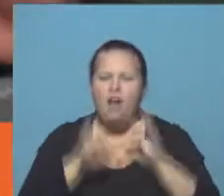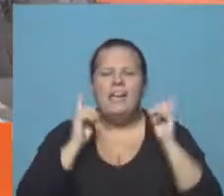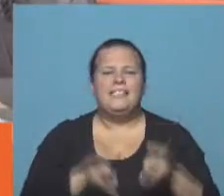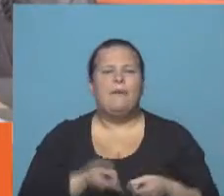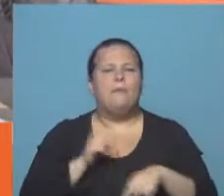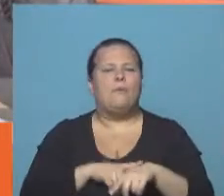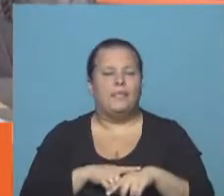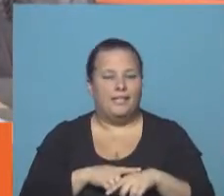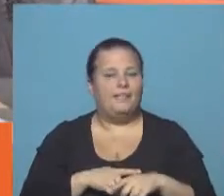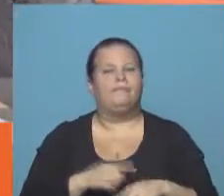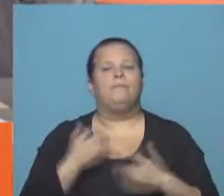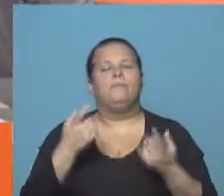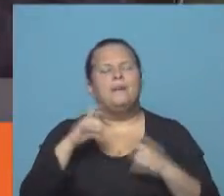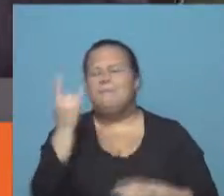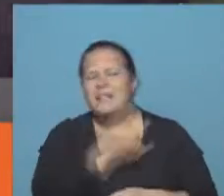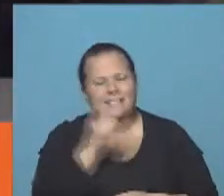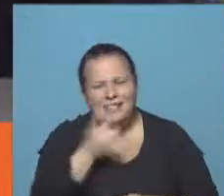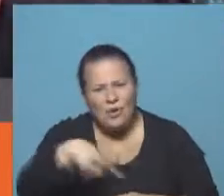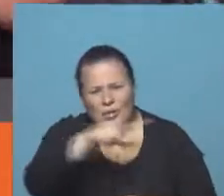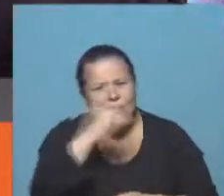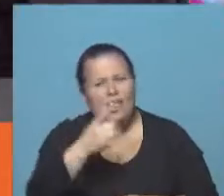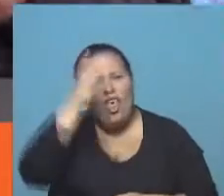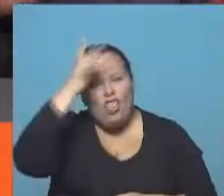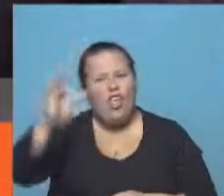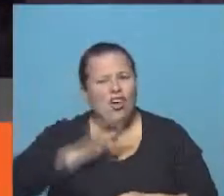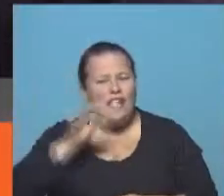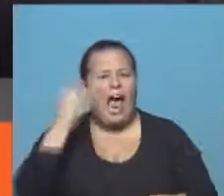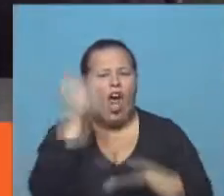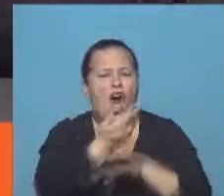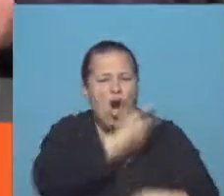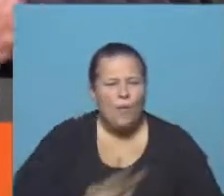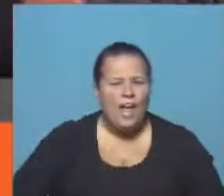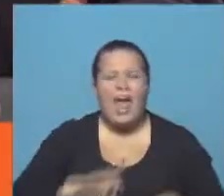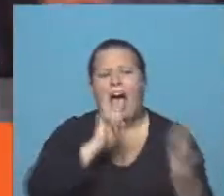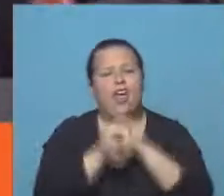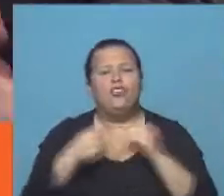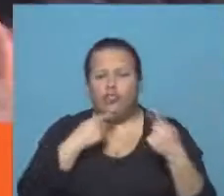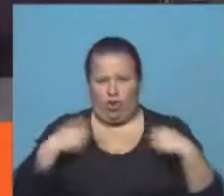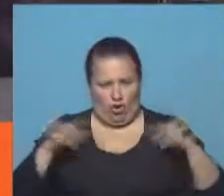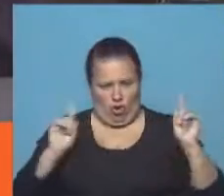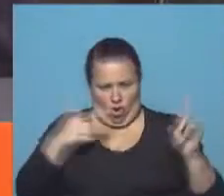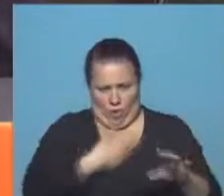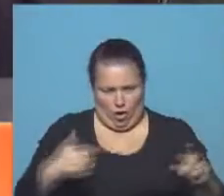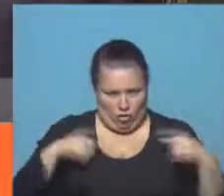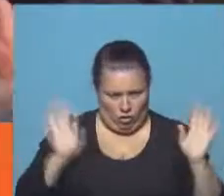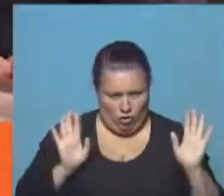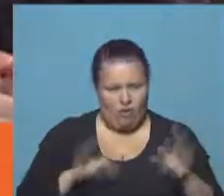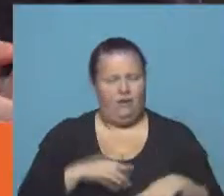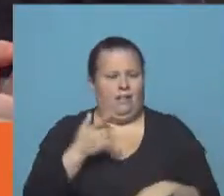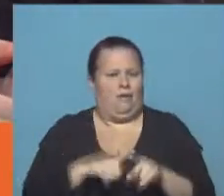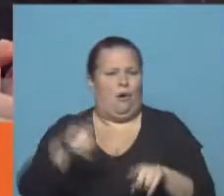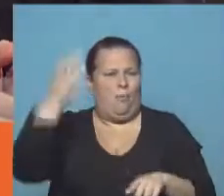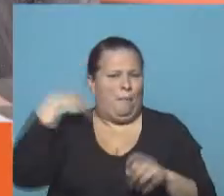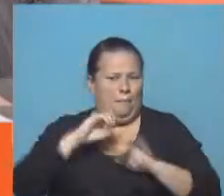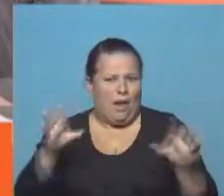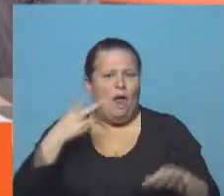boom ¿qué exportador... necesita grano? Eso es una mentira la de ustedes. O sea, 12 años estuvieron en el gobierno y al contrario, pero yo no digo, salió yo una no estuve en el economía más gobierno. reprimarizada de lo que estaba